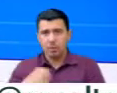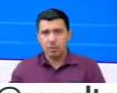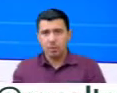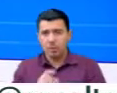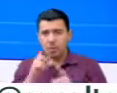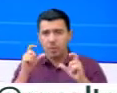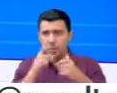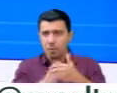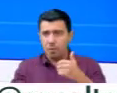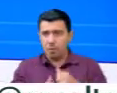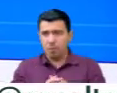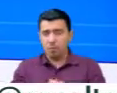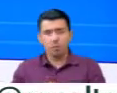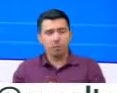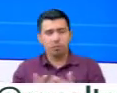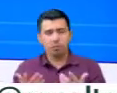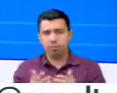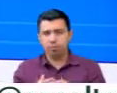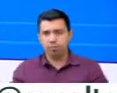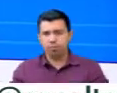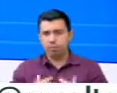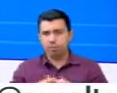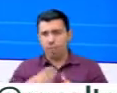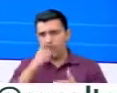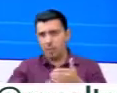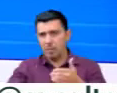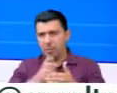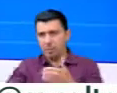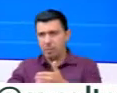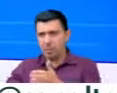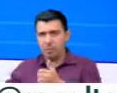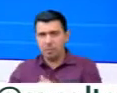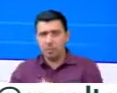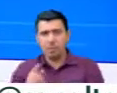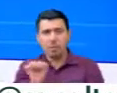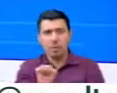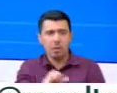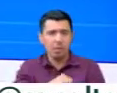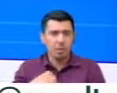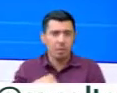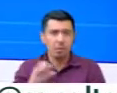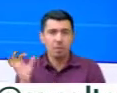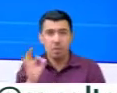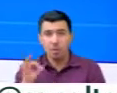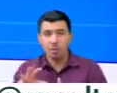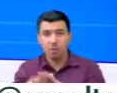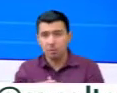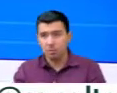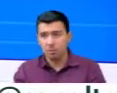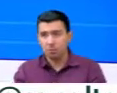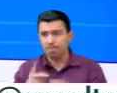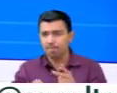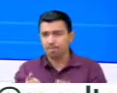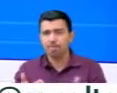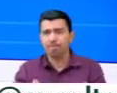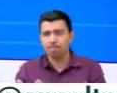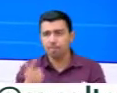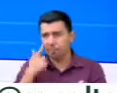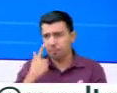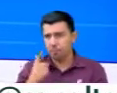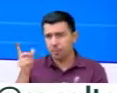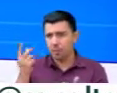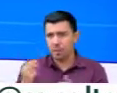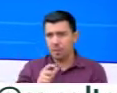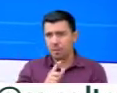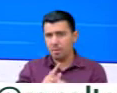han convertido en el fantasma de los conductores de vehículos particulares y de servicio público. Este proyecto de ley que suspendería el sistema